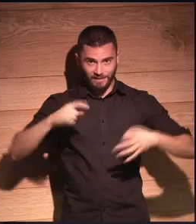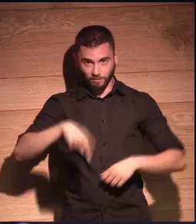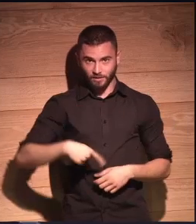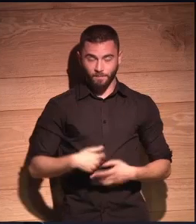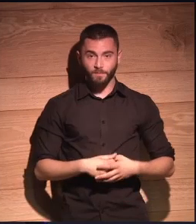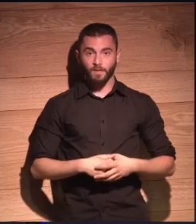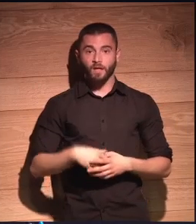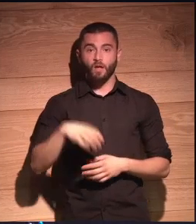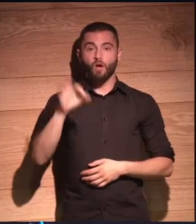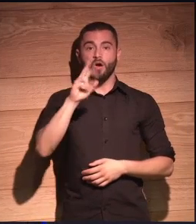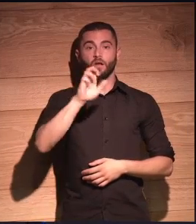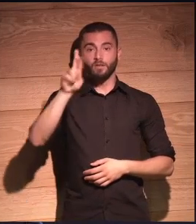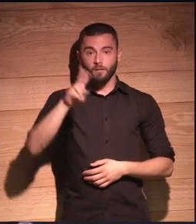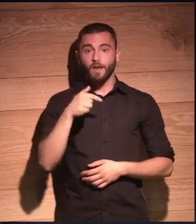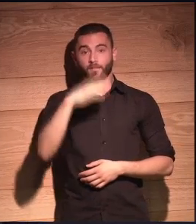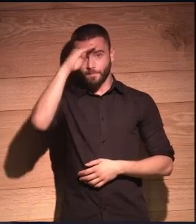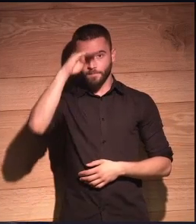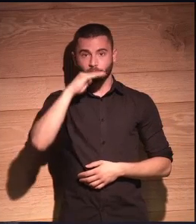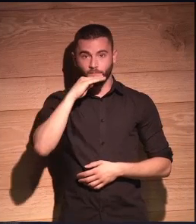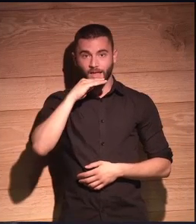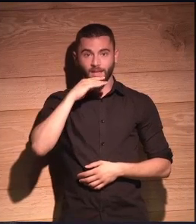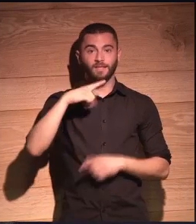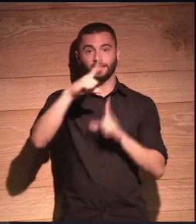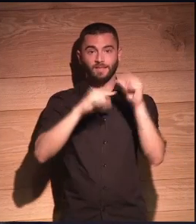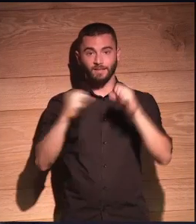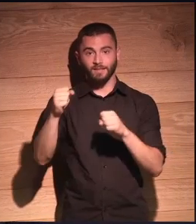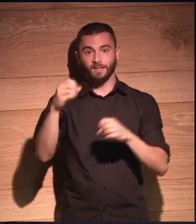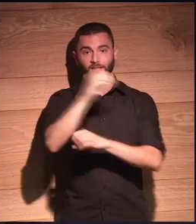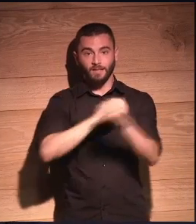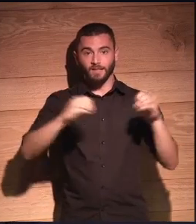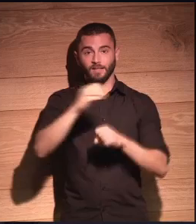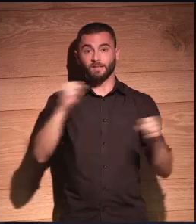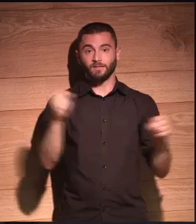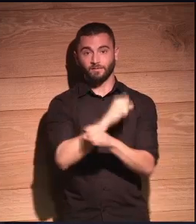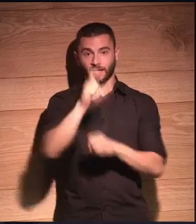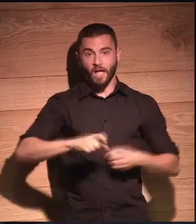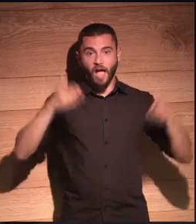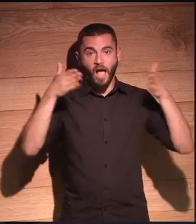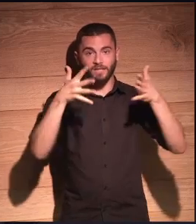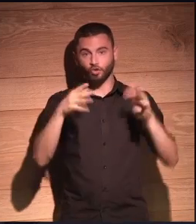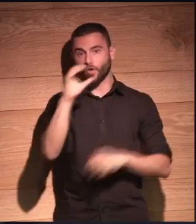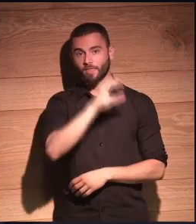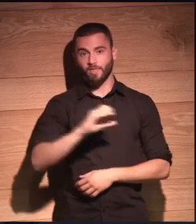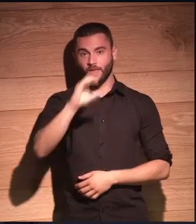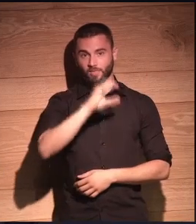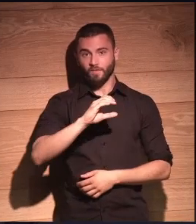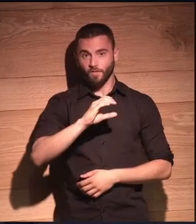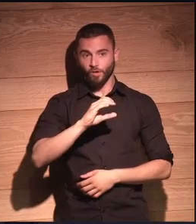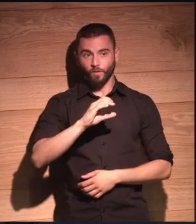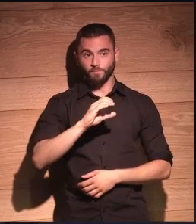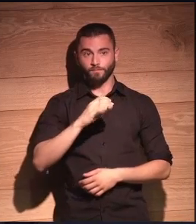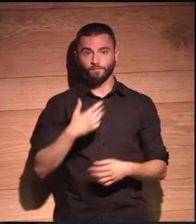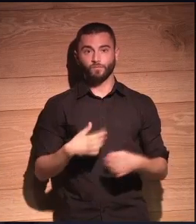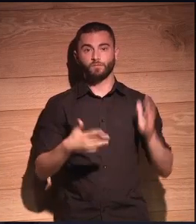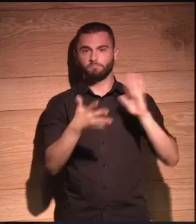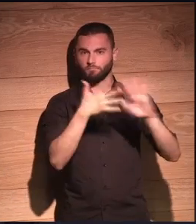como estaba Over, que era uno de los padres de la aeronáutica como asesor científico, pues trabajó muy bien lo que era, o sea,